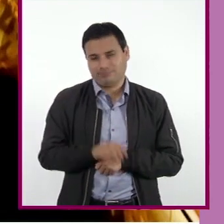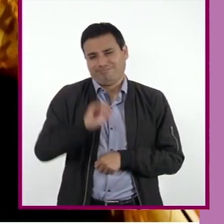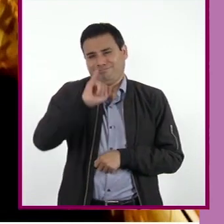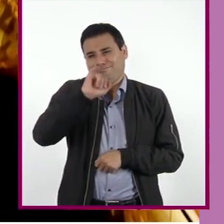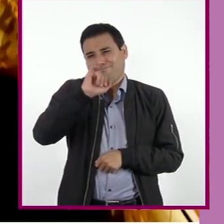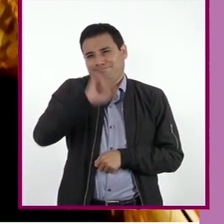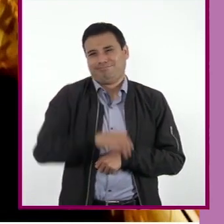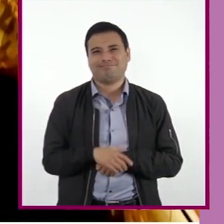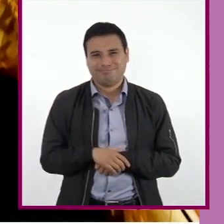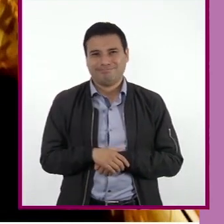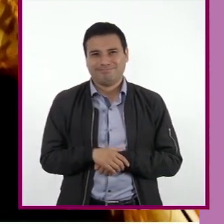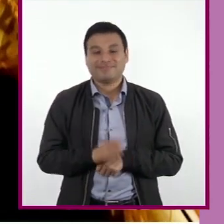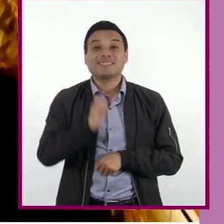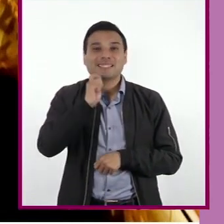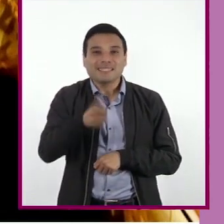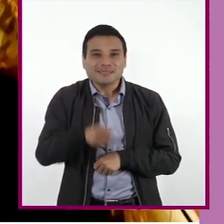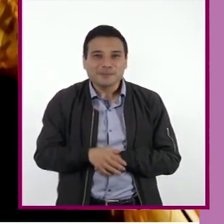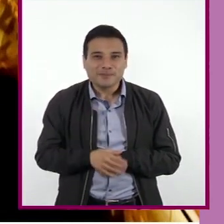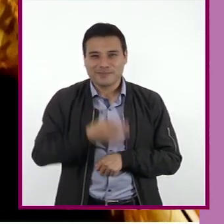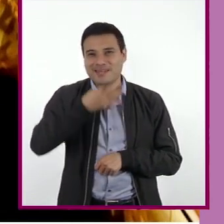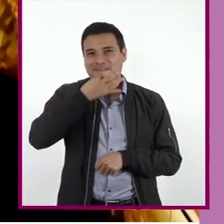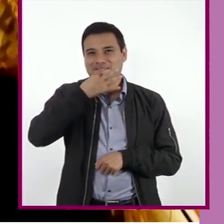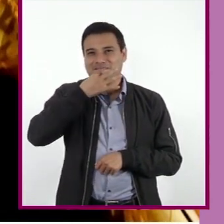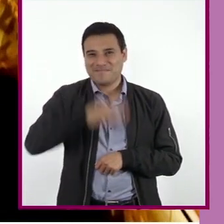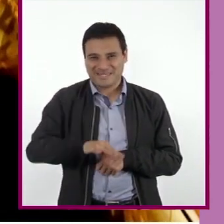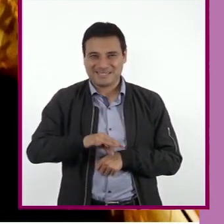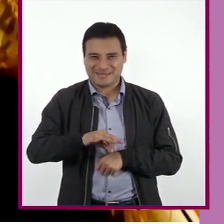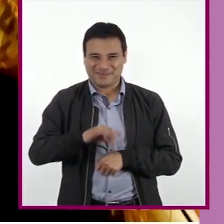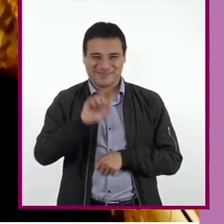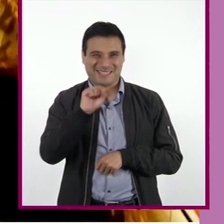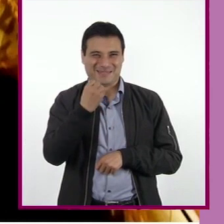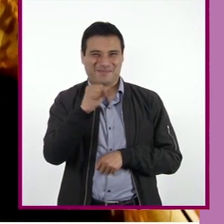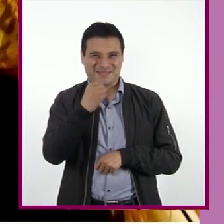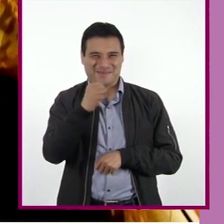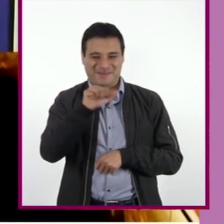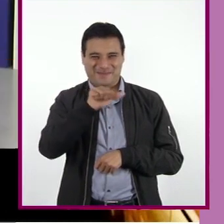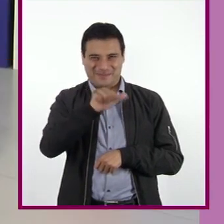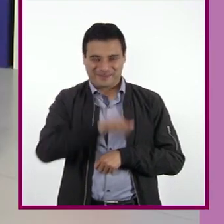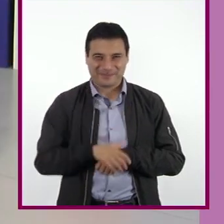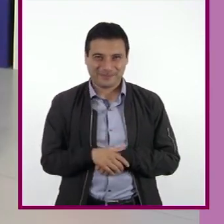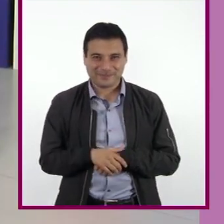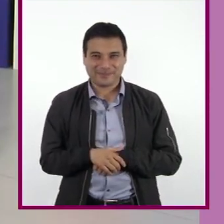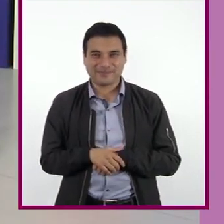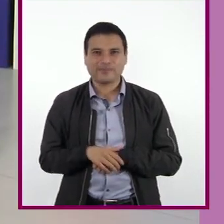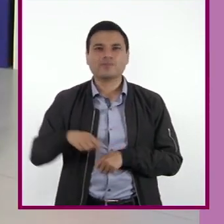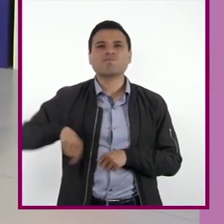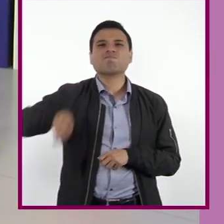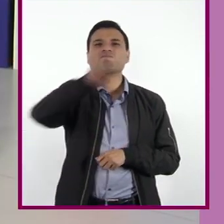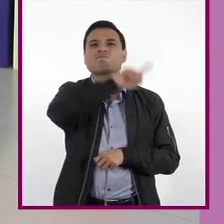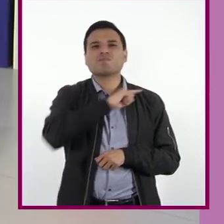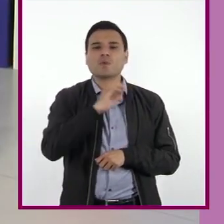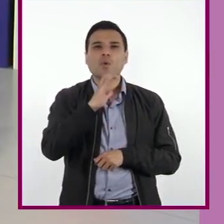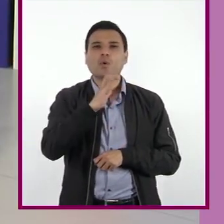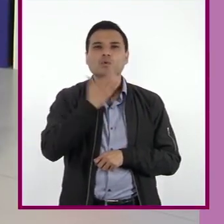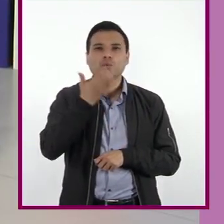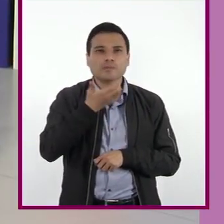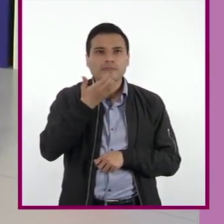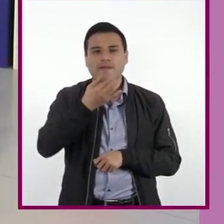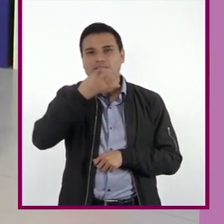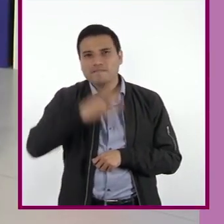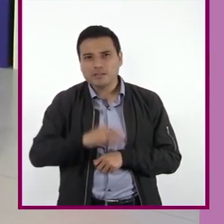supuesto, nuestras fiestas patrias. Y ustedes díganos qué costumbres y tradiciones conocen.